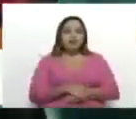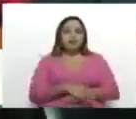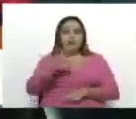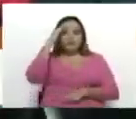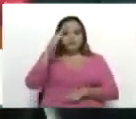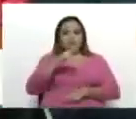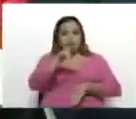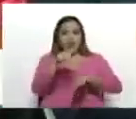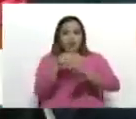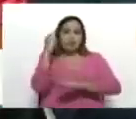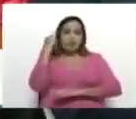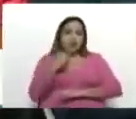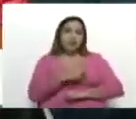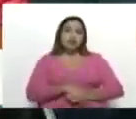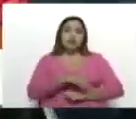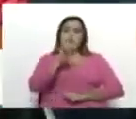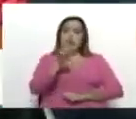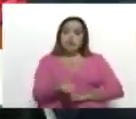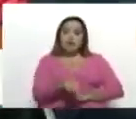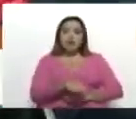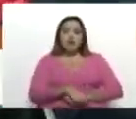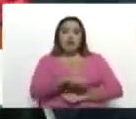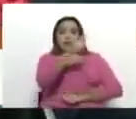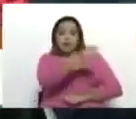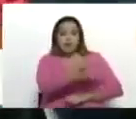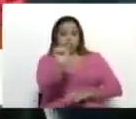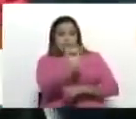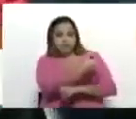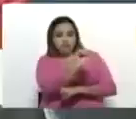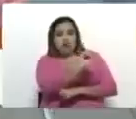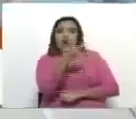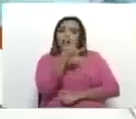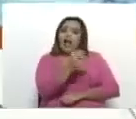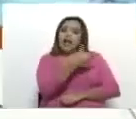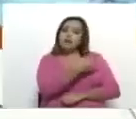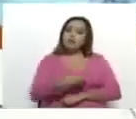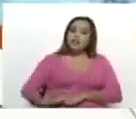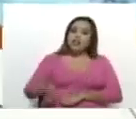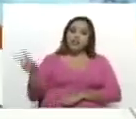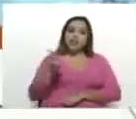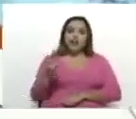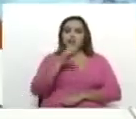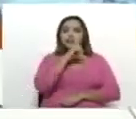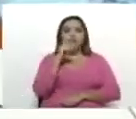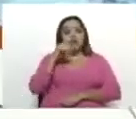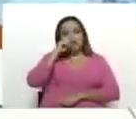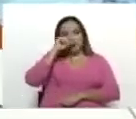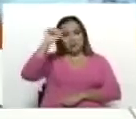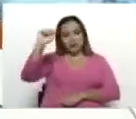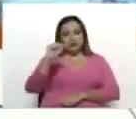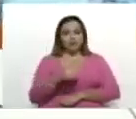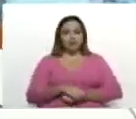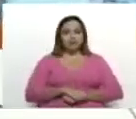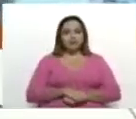Armada nacional bolivariana y por un autobusero que es presidente de la república que se llama Nicolás Maduro